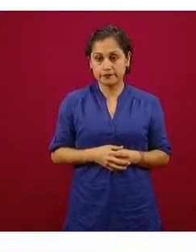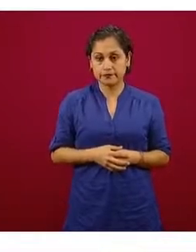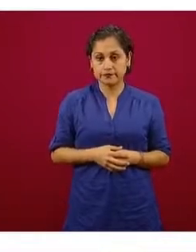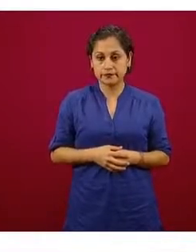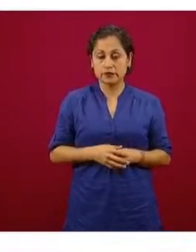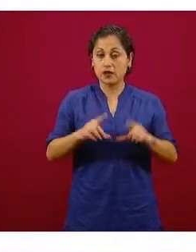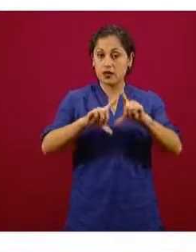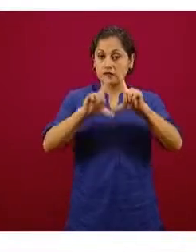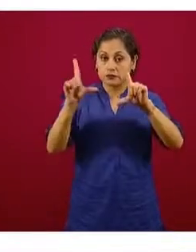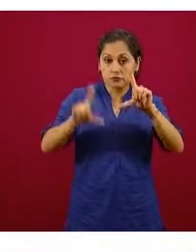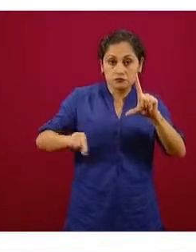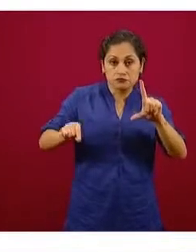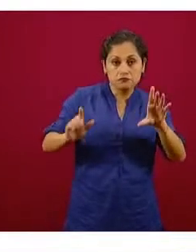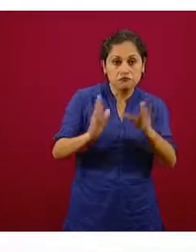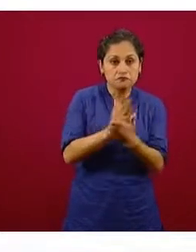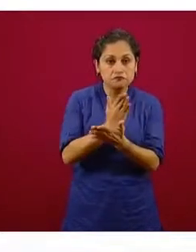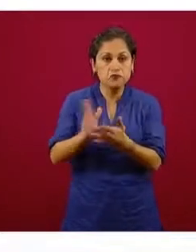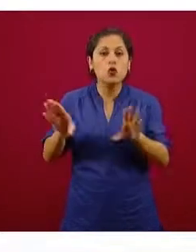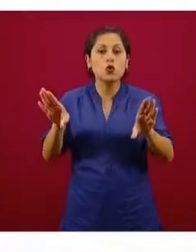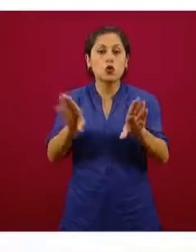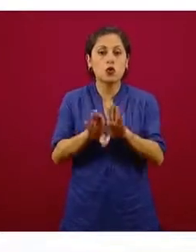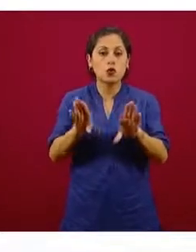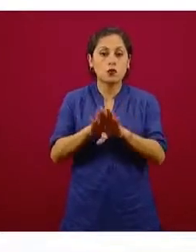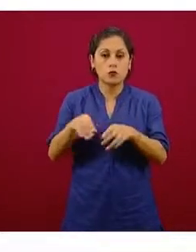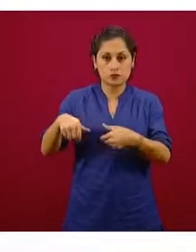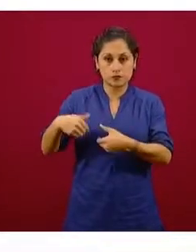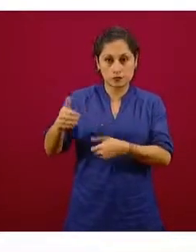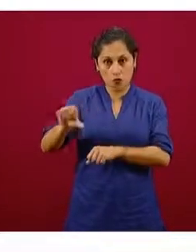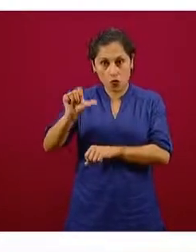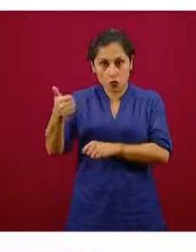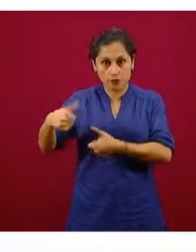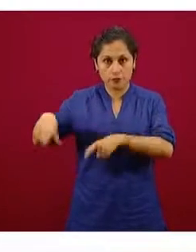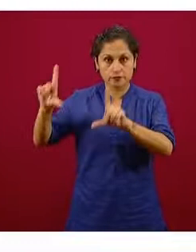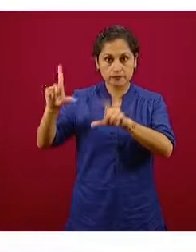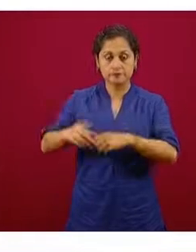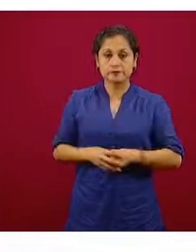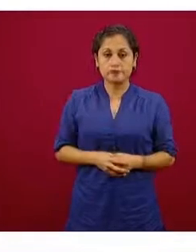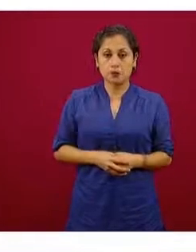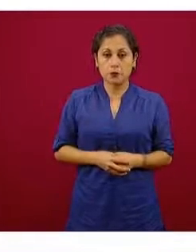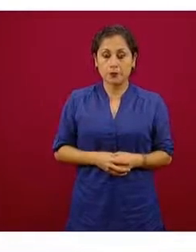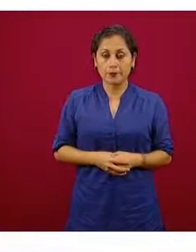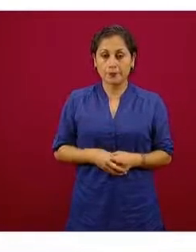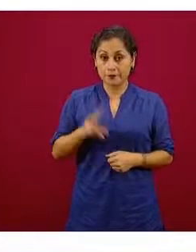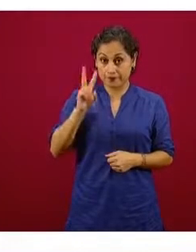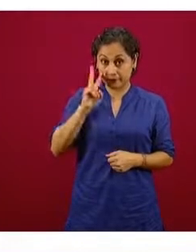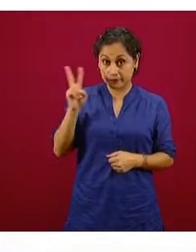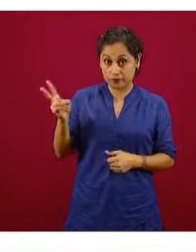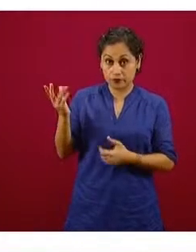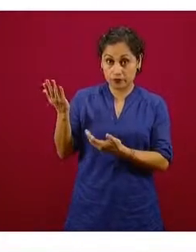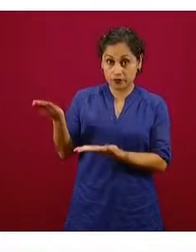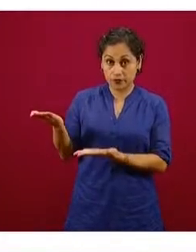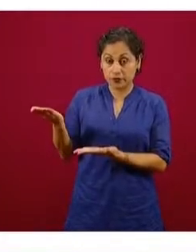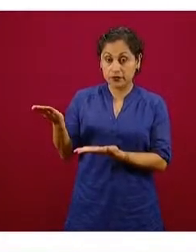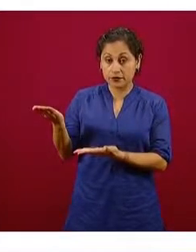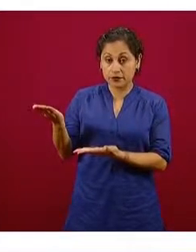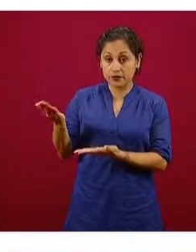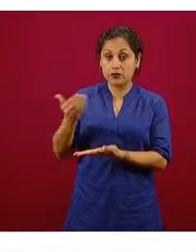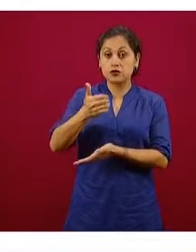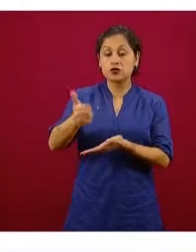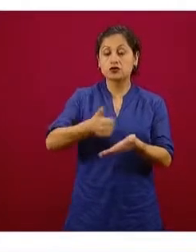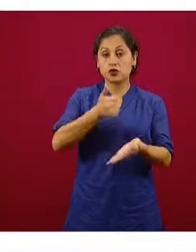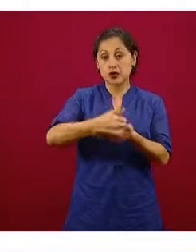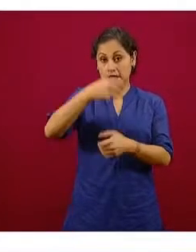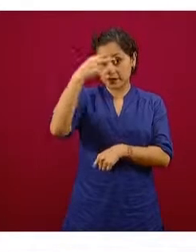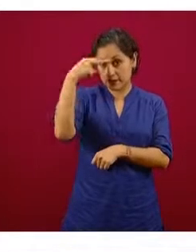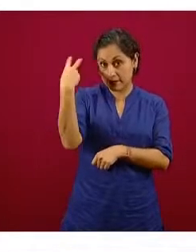nivel nacional en las siguientes diapositivas. Vemos que Ciudad de México, Estado de México